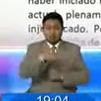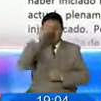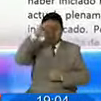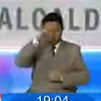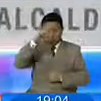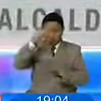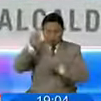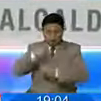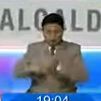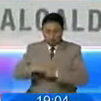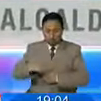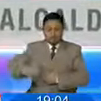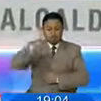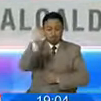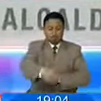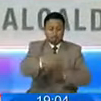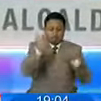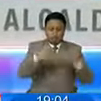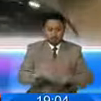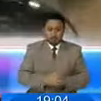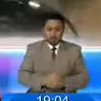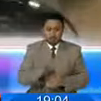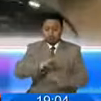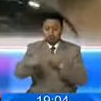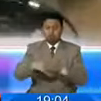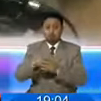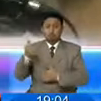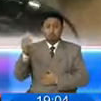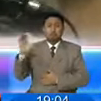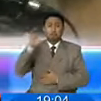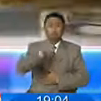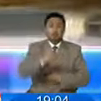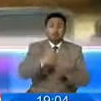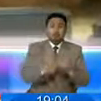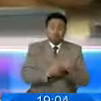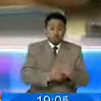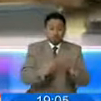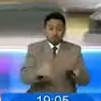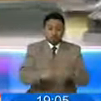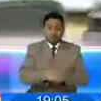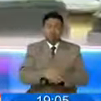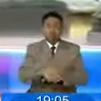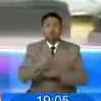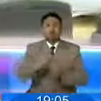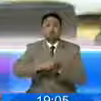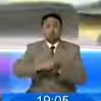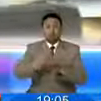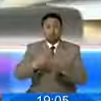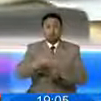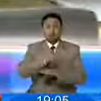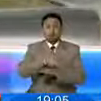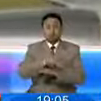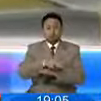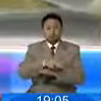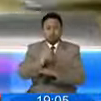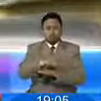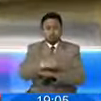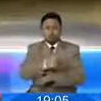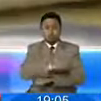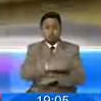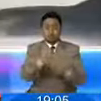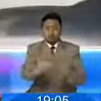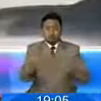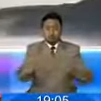México. El alcalde asegura que todas esas inversiones y recursos fueron auditados por la Contraloría y colocados en su declaración de